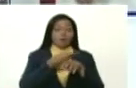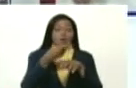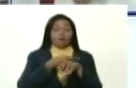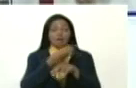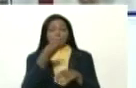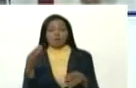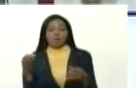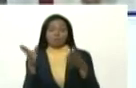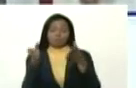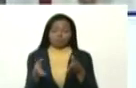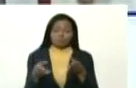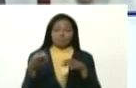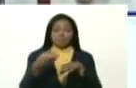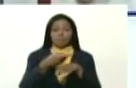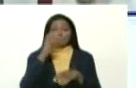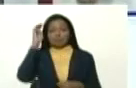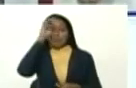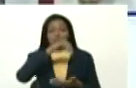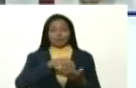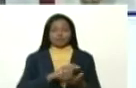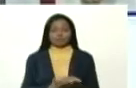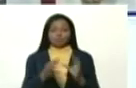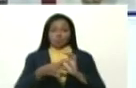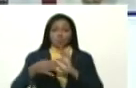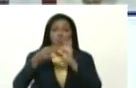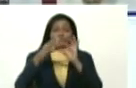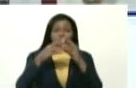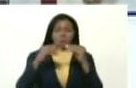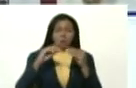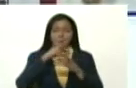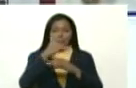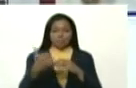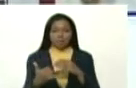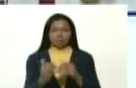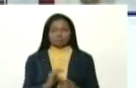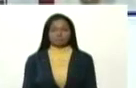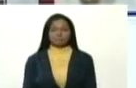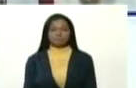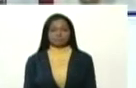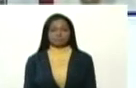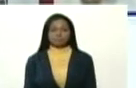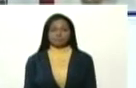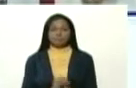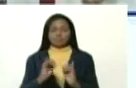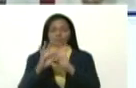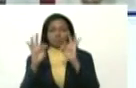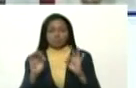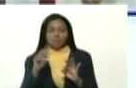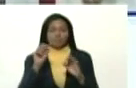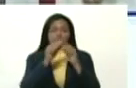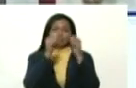Unidos. Con todo el plan para articular el sistema